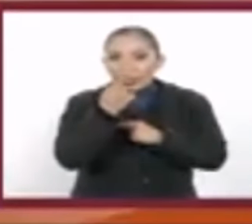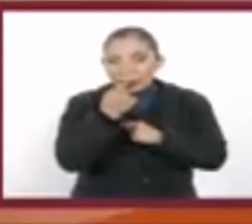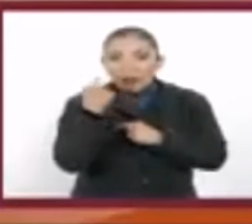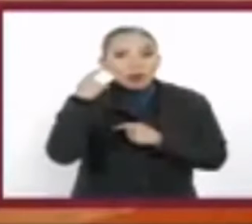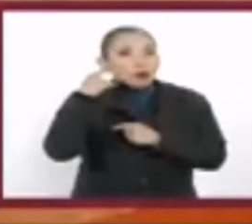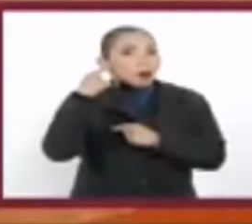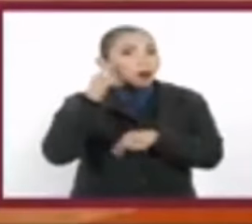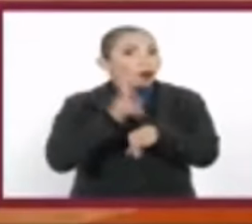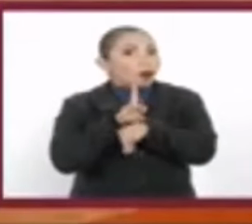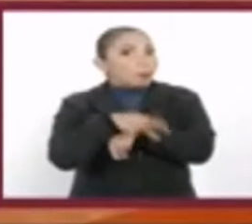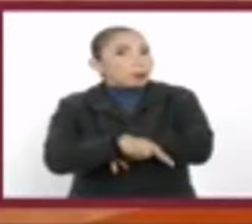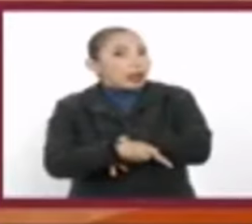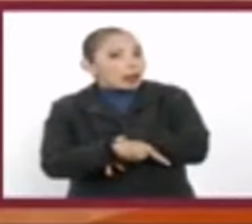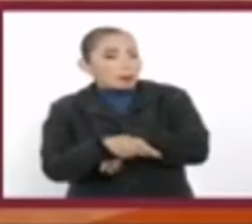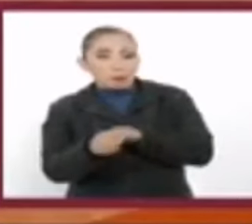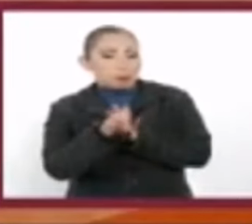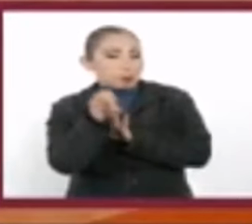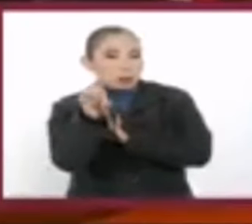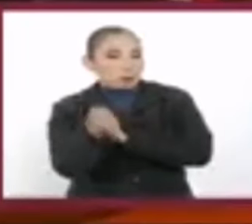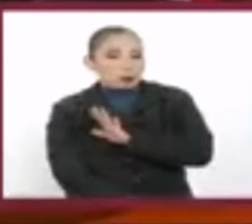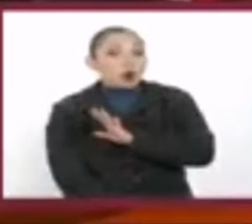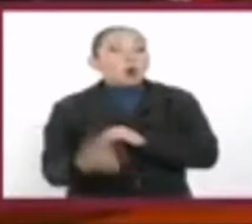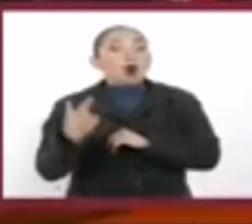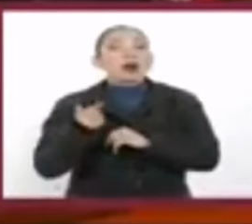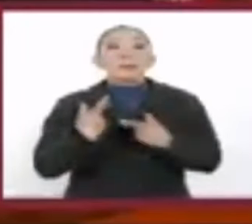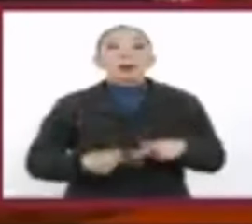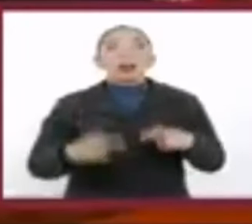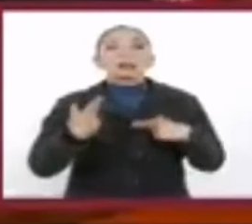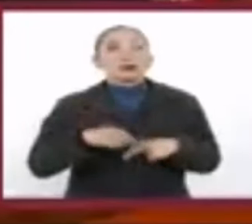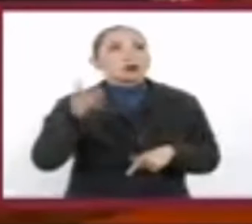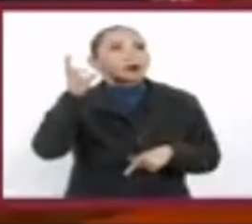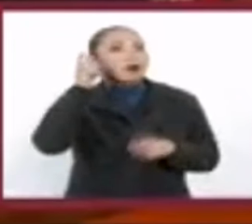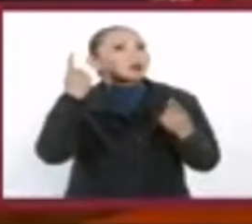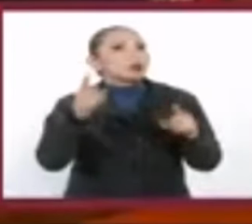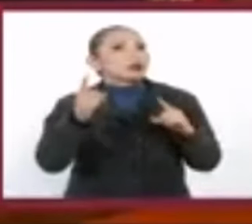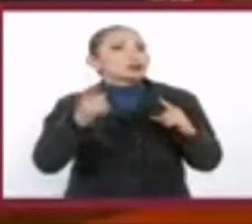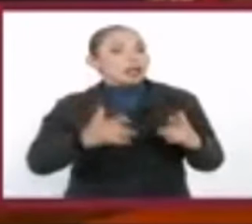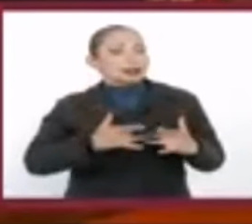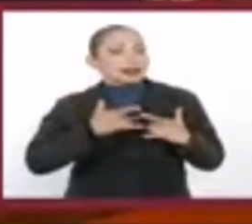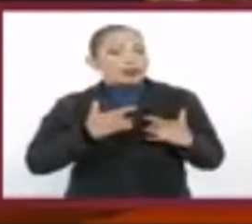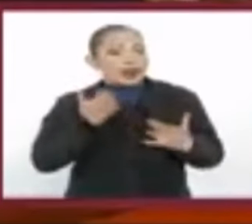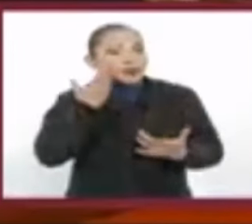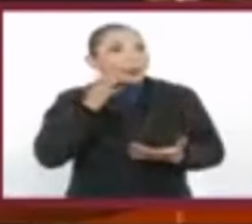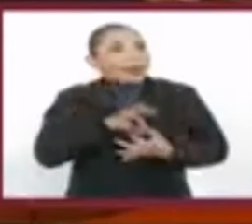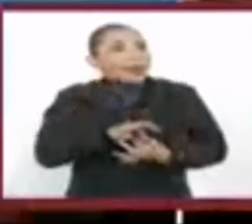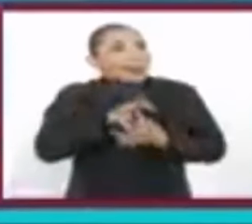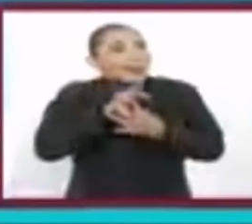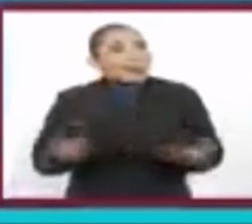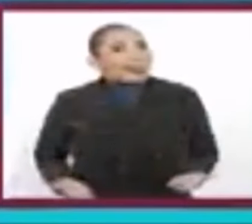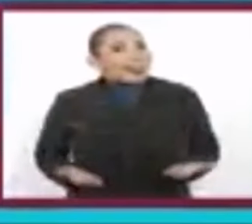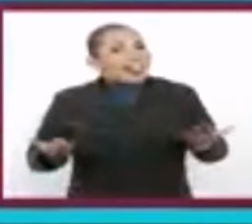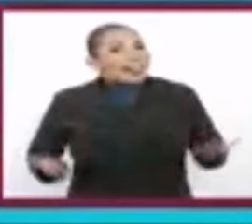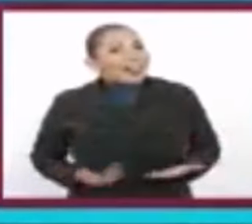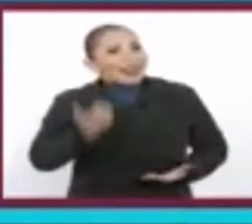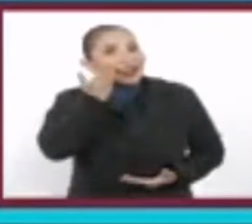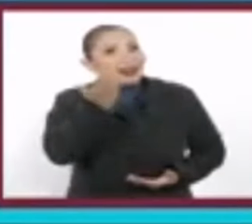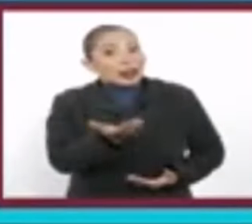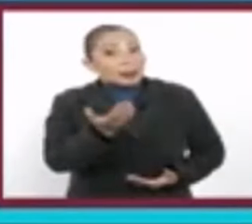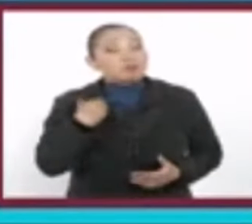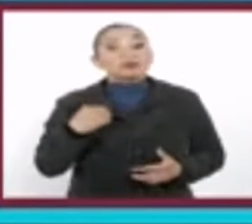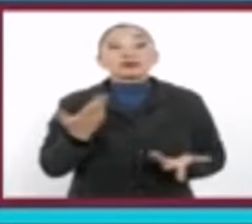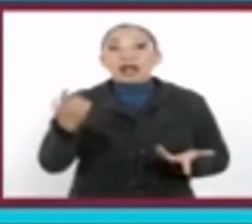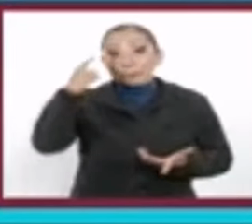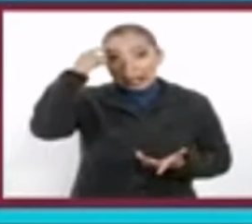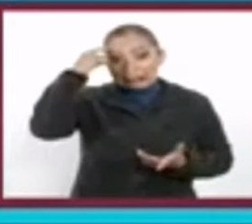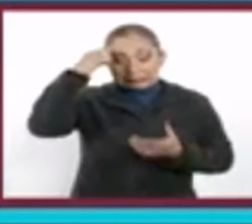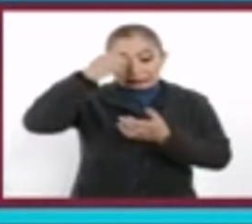los oídos y la piel. Por ejemplo, cuando una persona escucha música y siente ganas de bailar. Y por otro lado, el